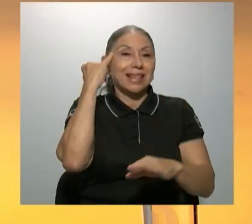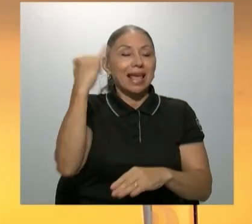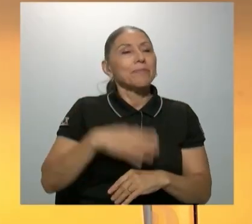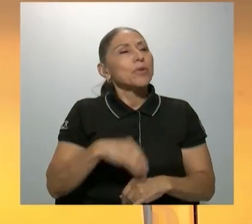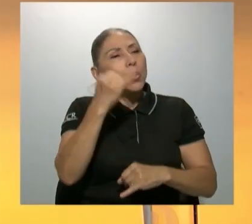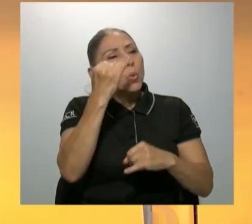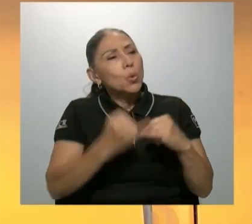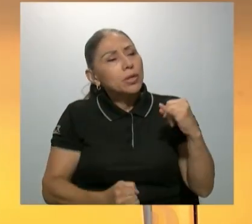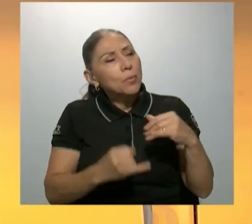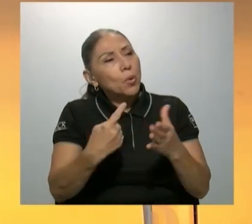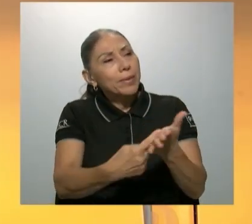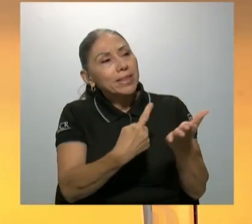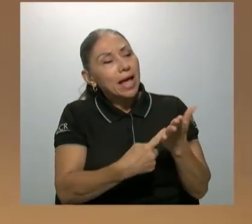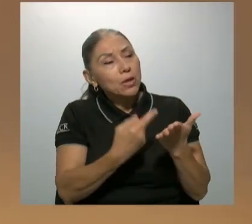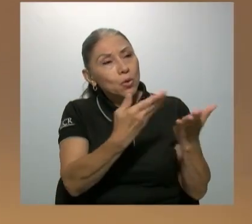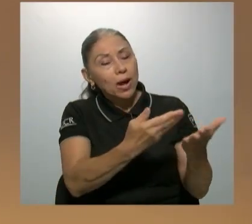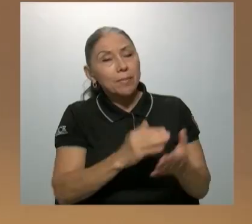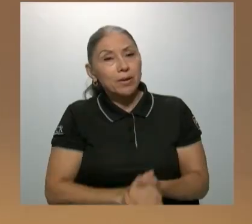comentario, don Álvaro.